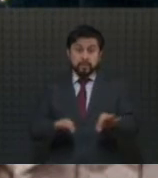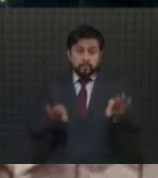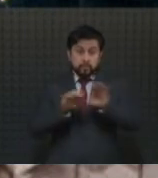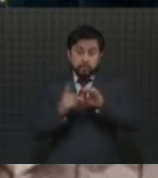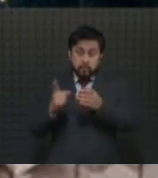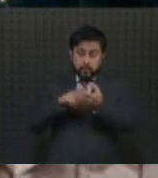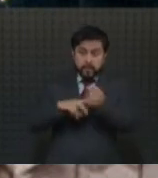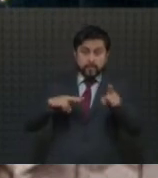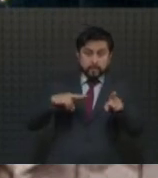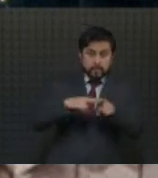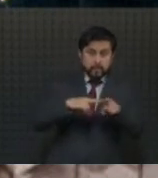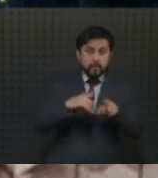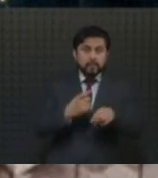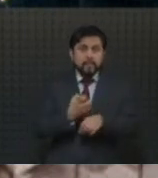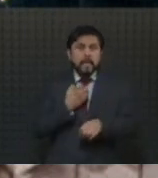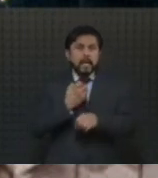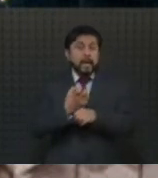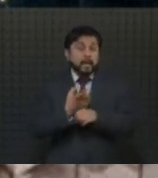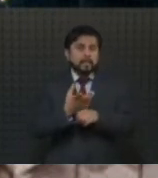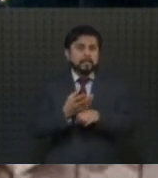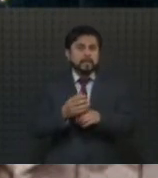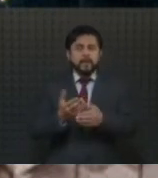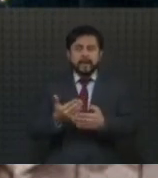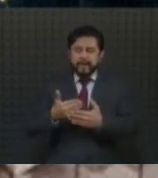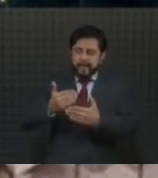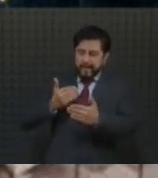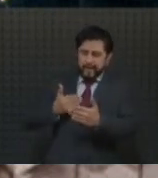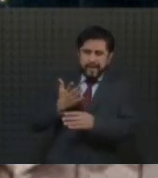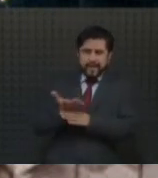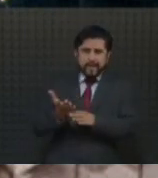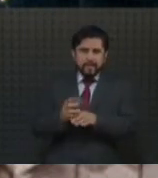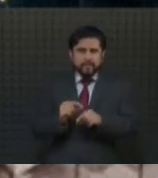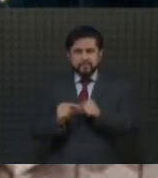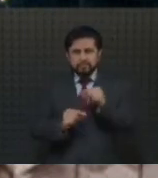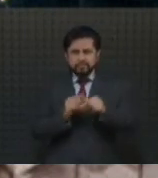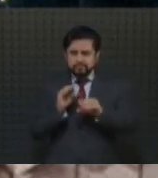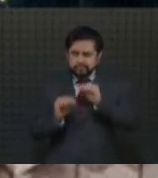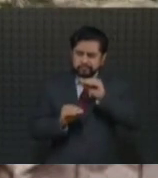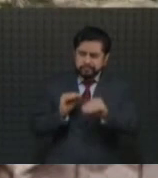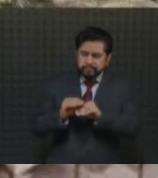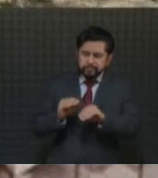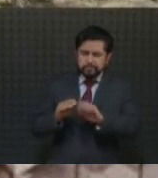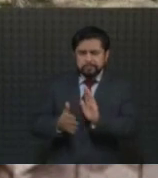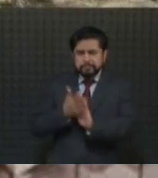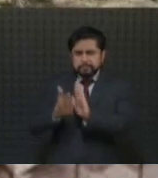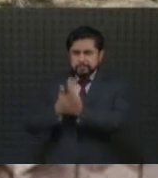parque, también como lenguaje de todas las intervenciones que se hacen por parte de este gobierno.